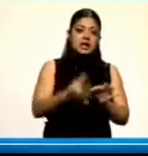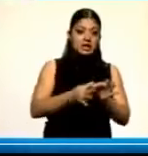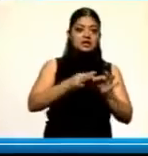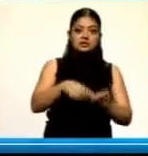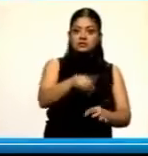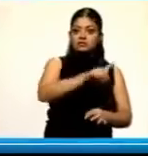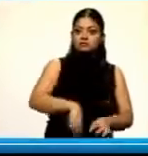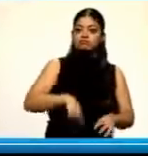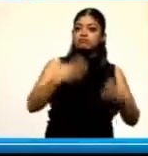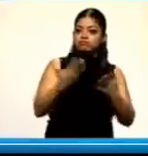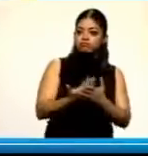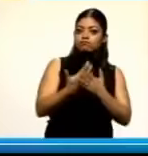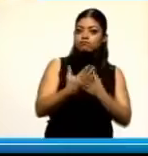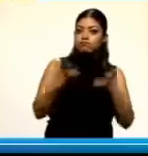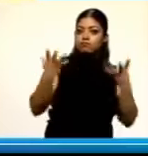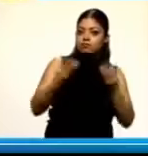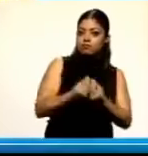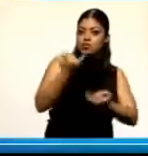para